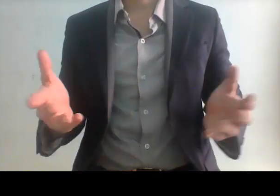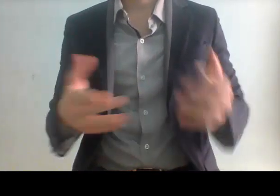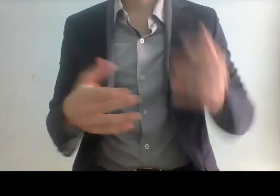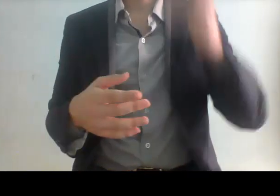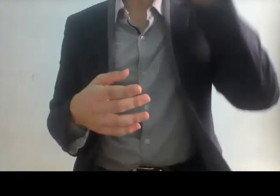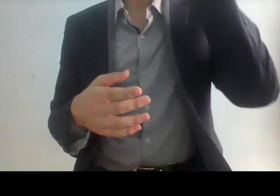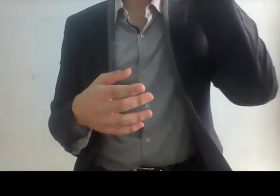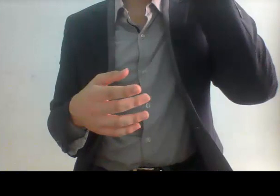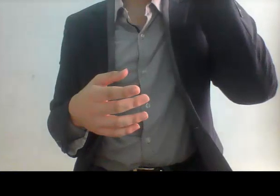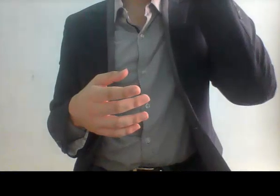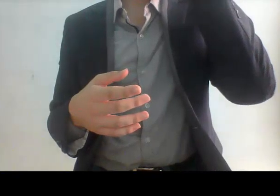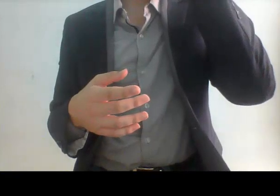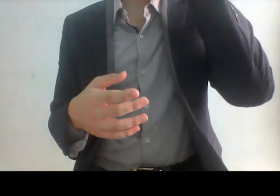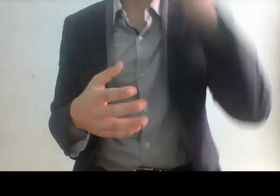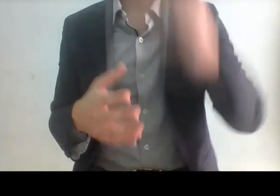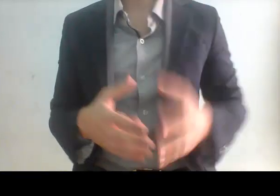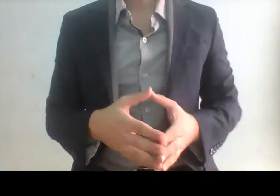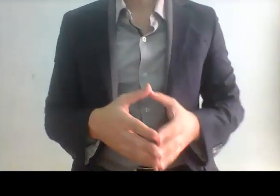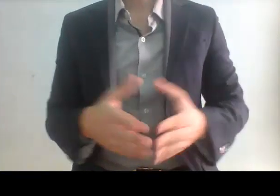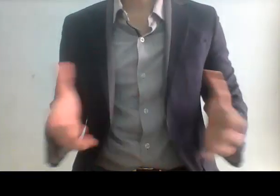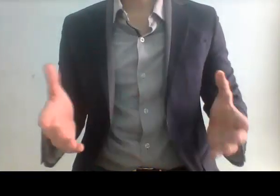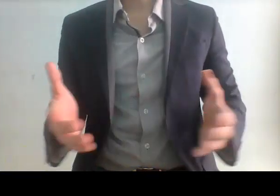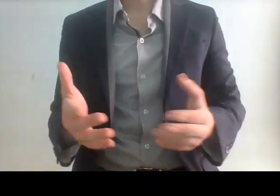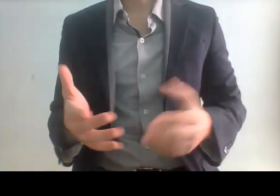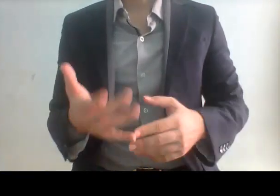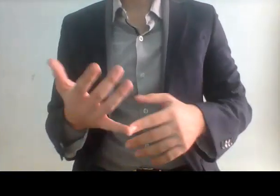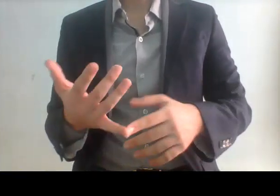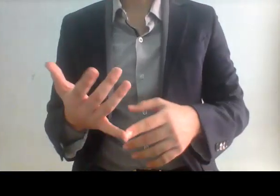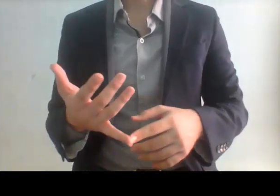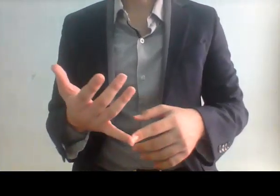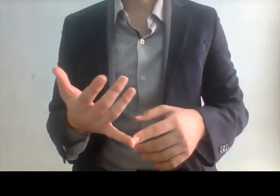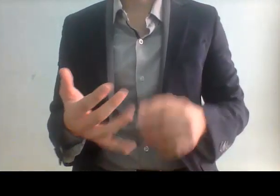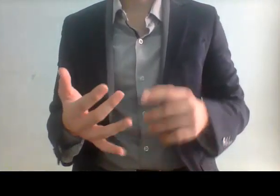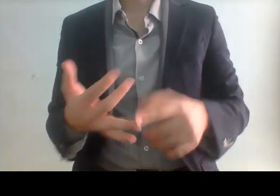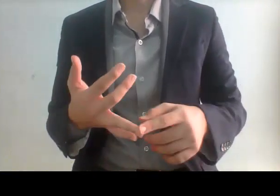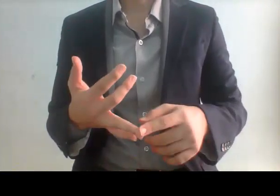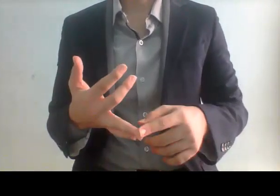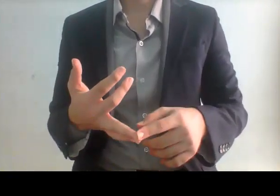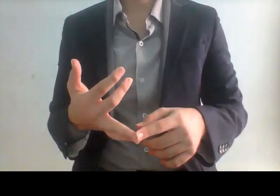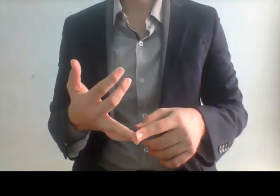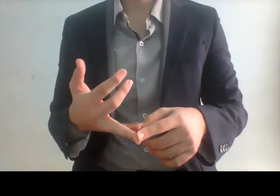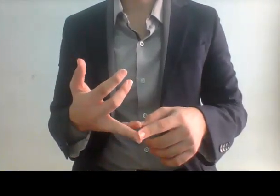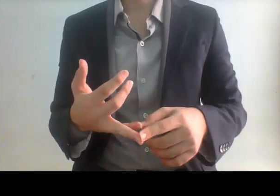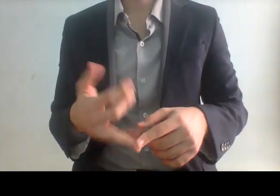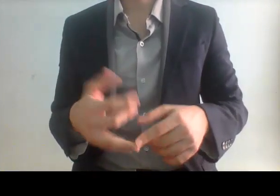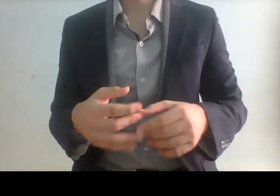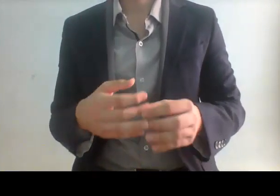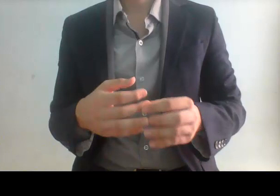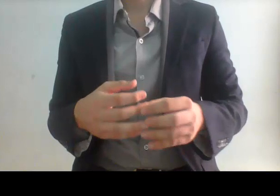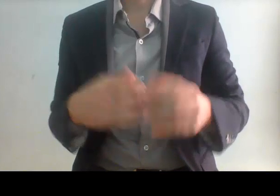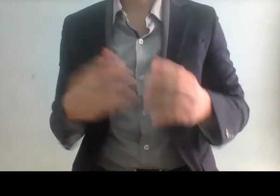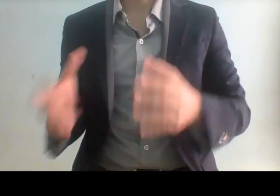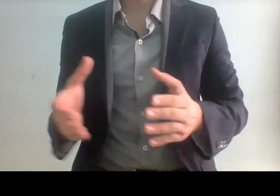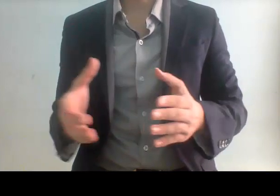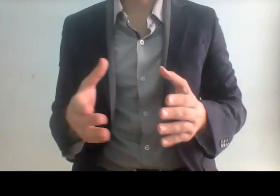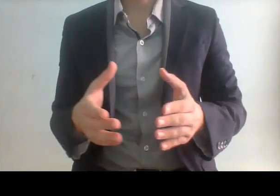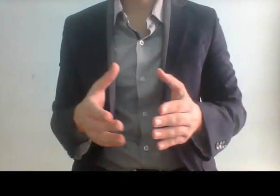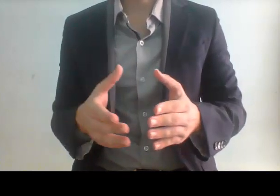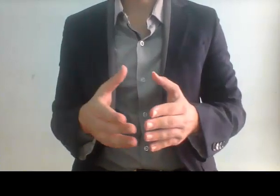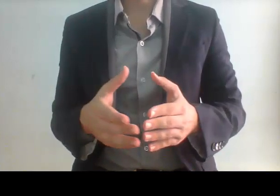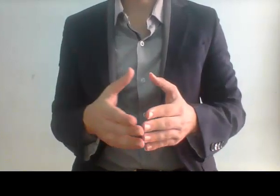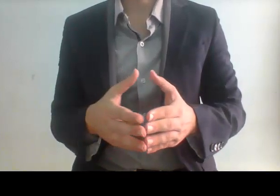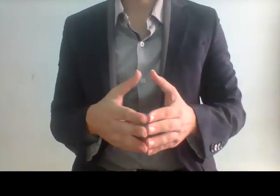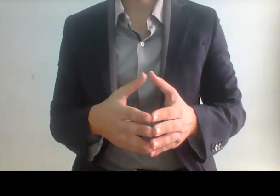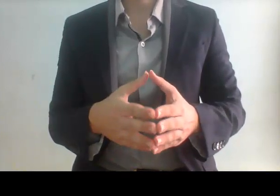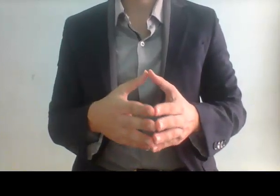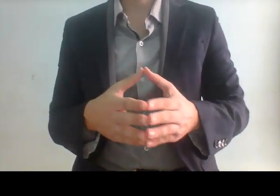pues bueno, en esos 2 años y medio esperemos si la gente mejore su alimentación, empieza a hacer un poco más de ejercicio, sobre todo para que mantenga